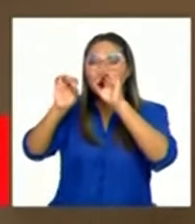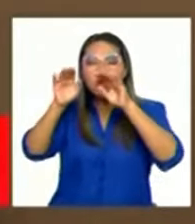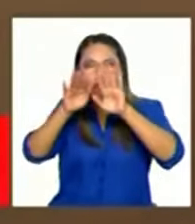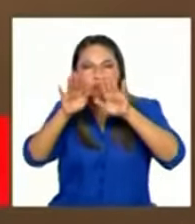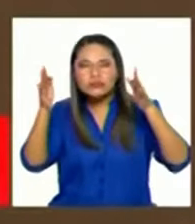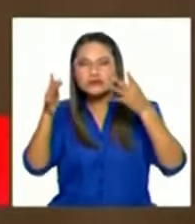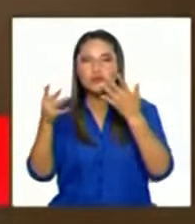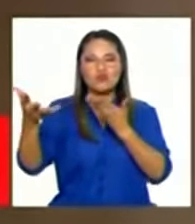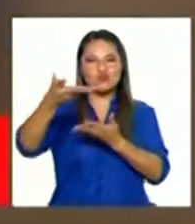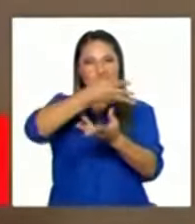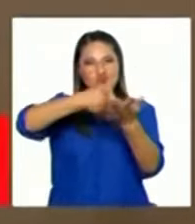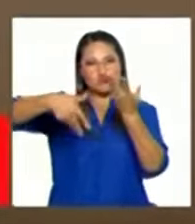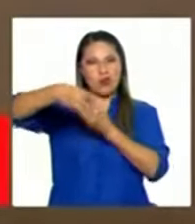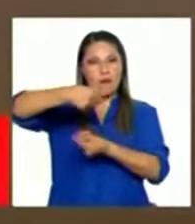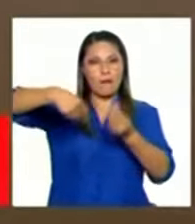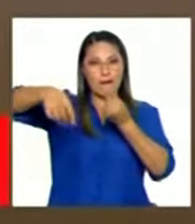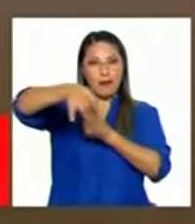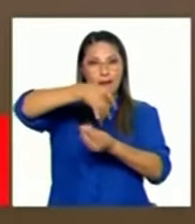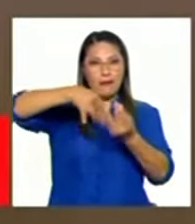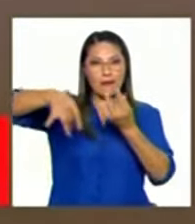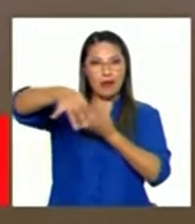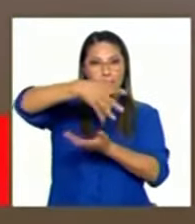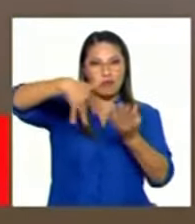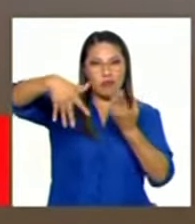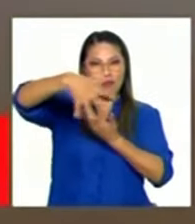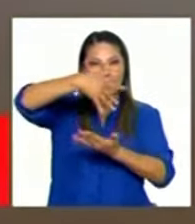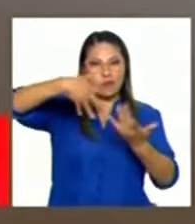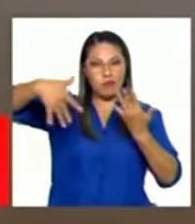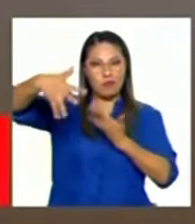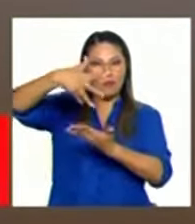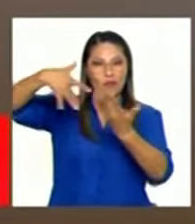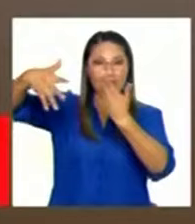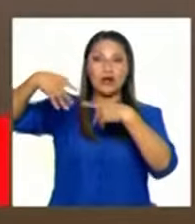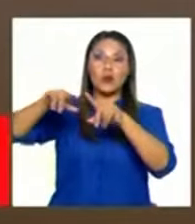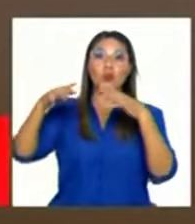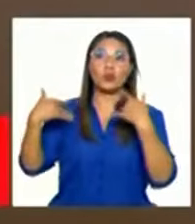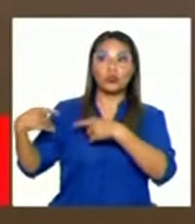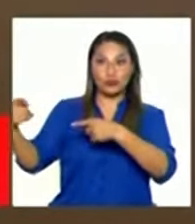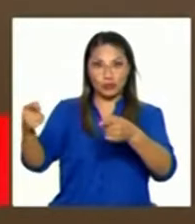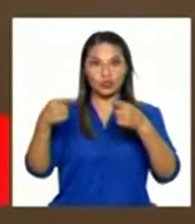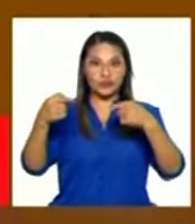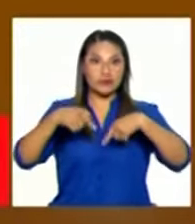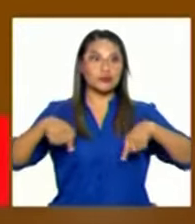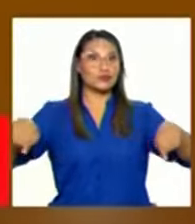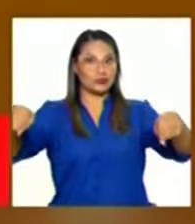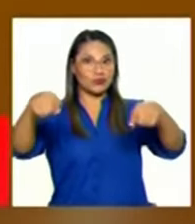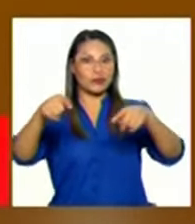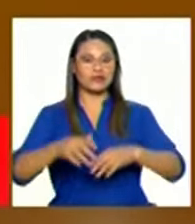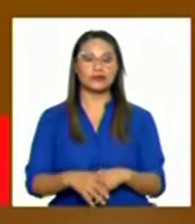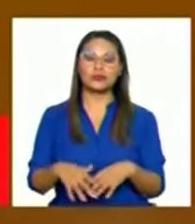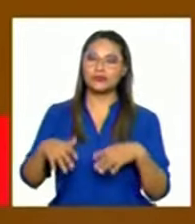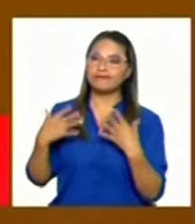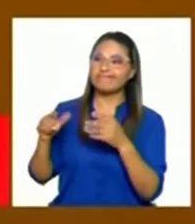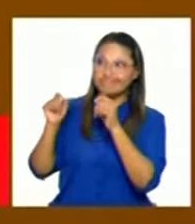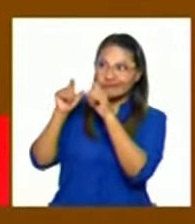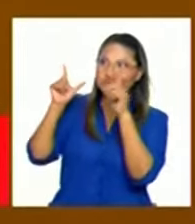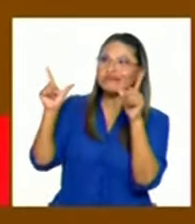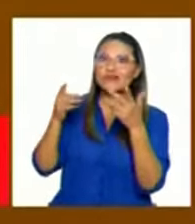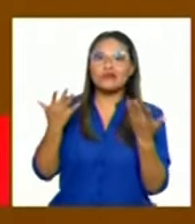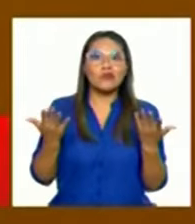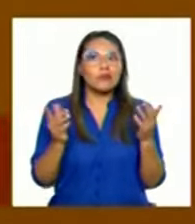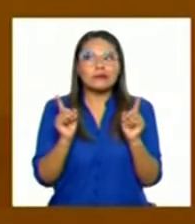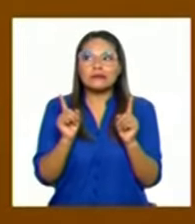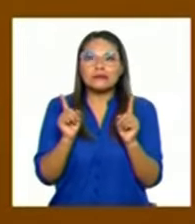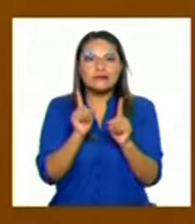la polvareda que levanta, pues, este evento climatológico que se registra en esta zona. Impresionante, ¿no? Uno no se puede ni